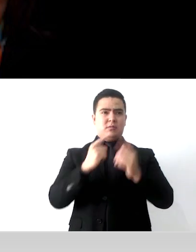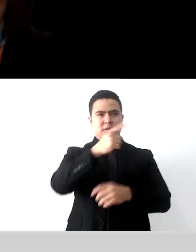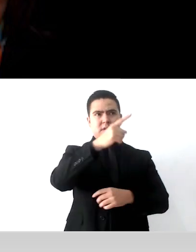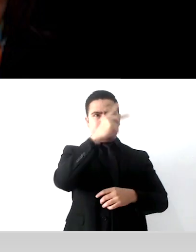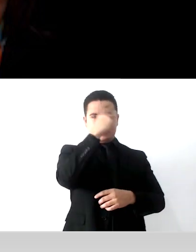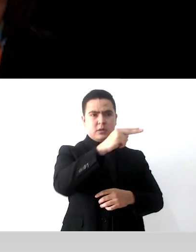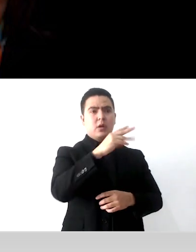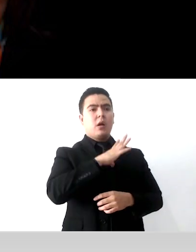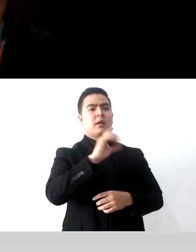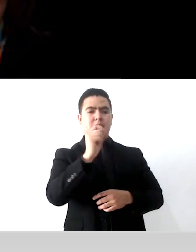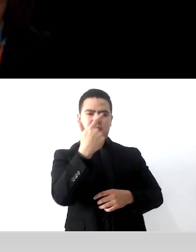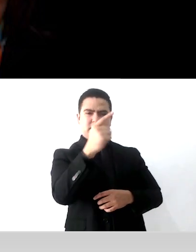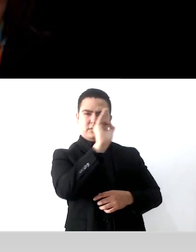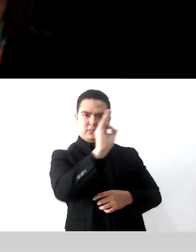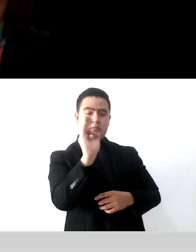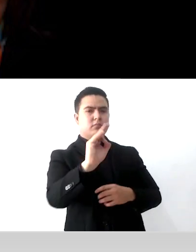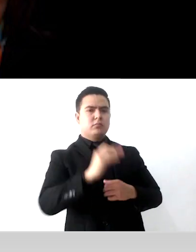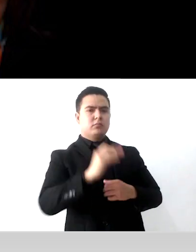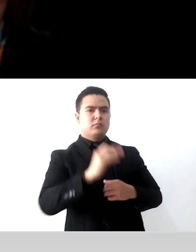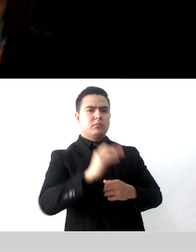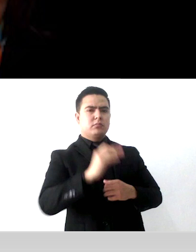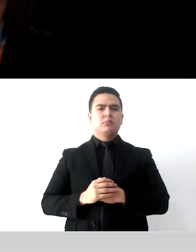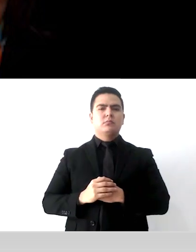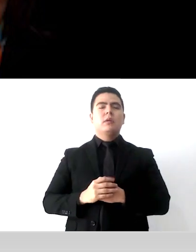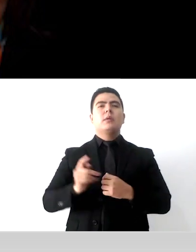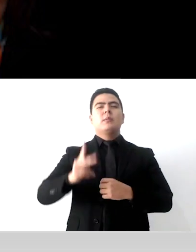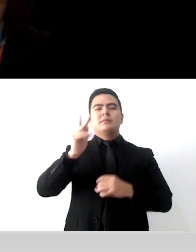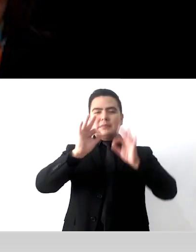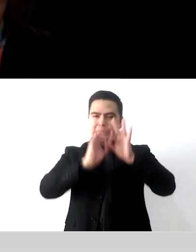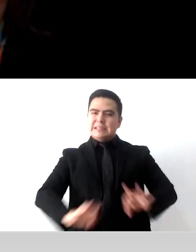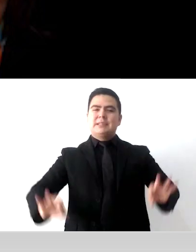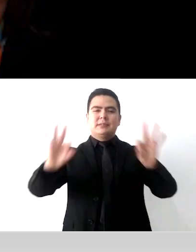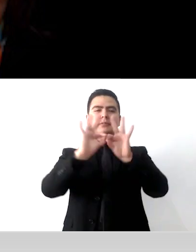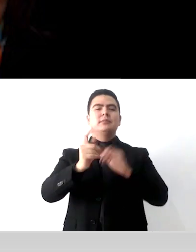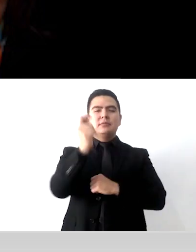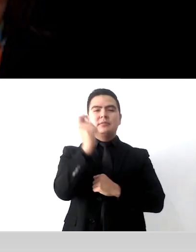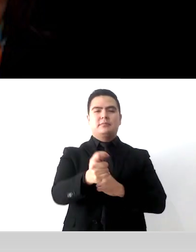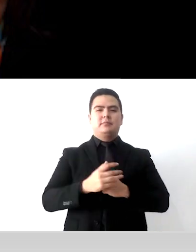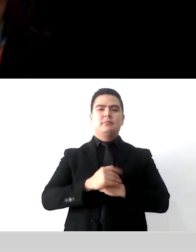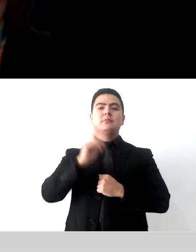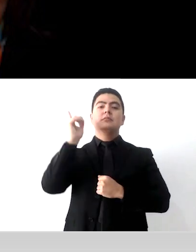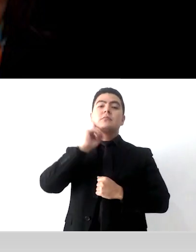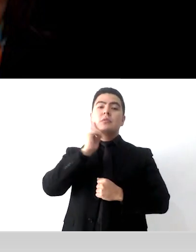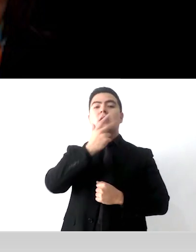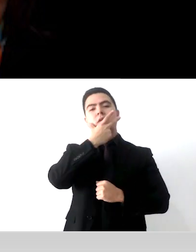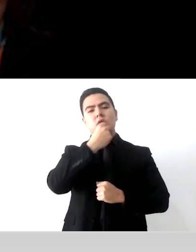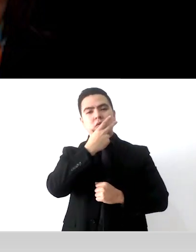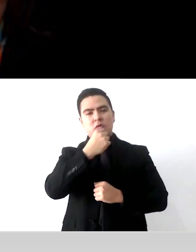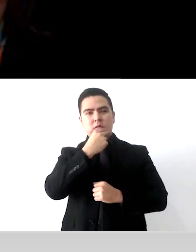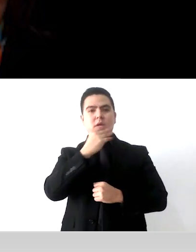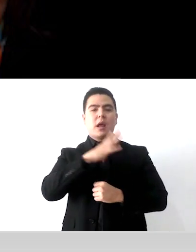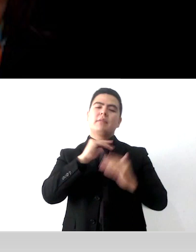presidencias municipales, pero lo importante es que trabajemos mujeres y hombres en esta